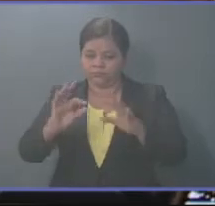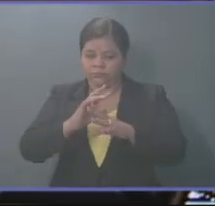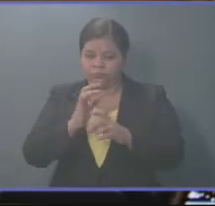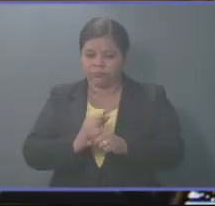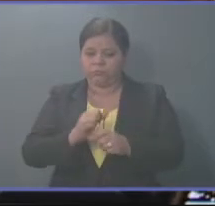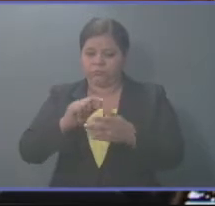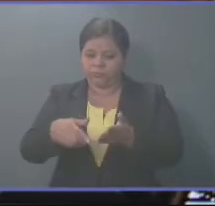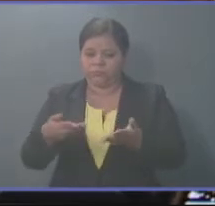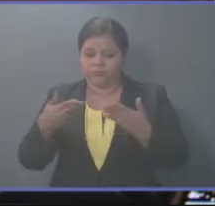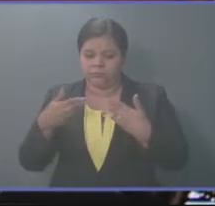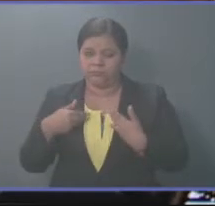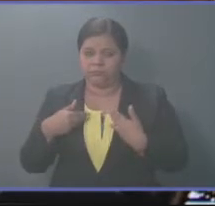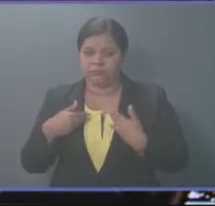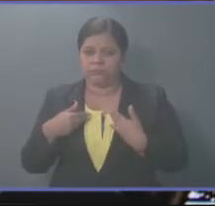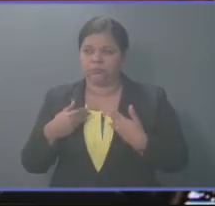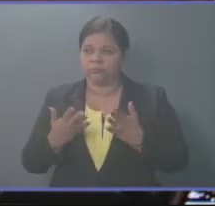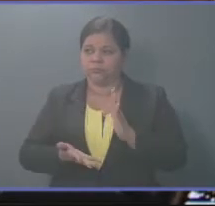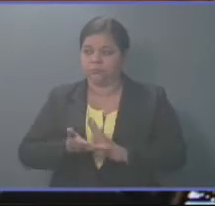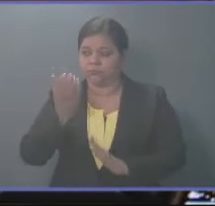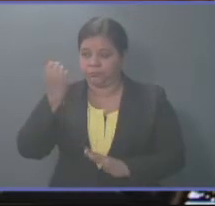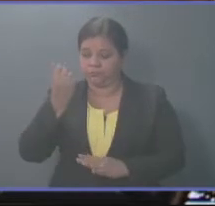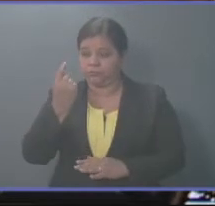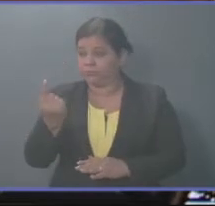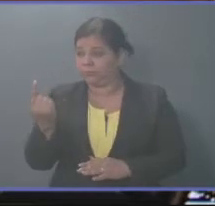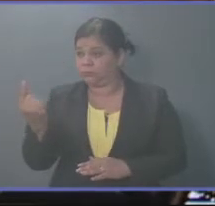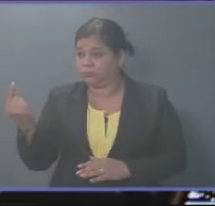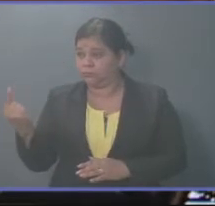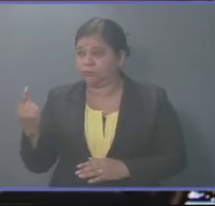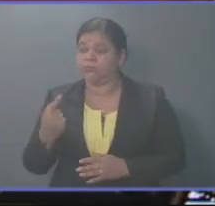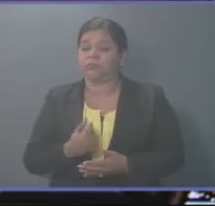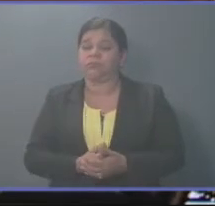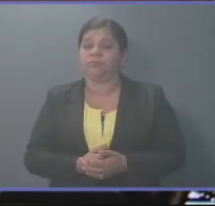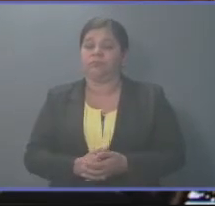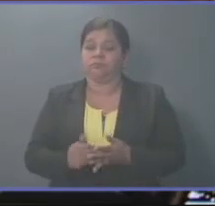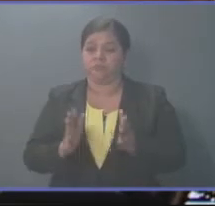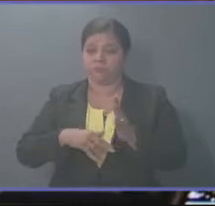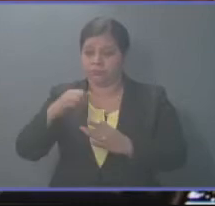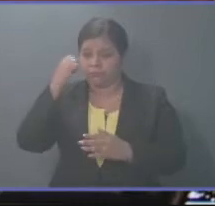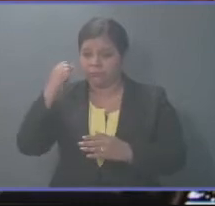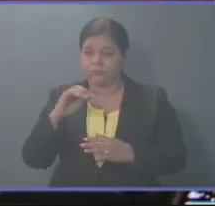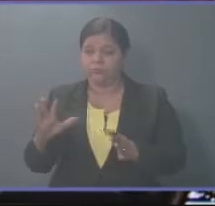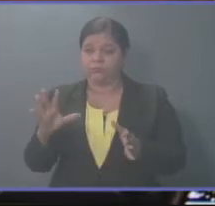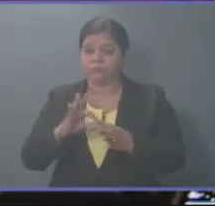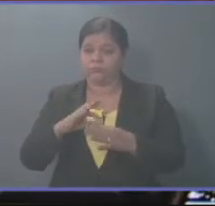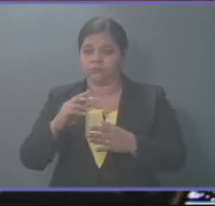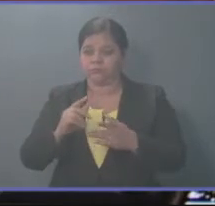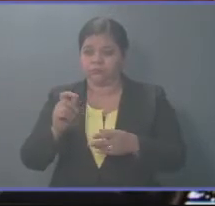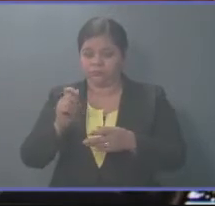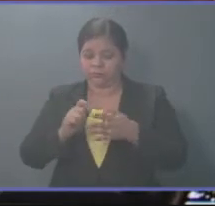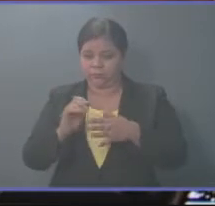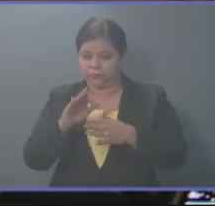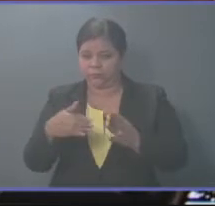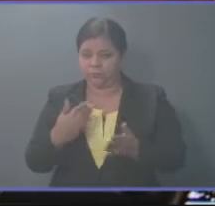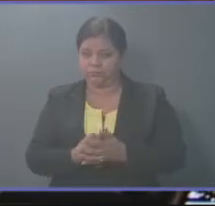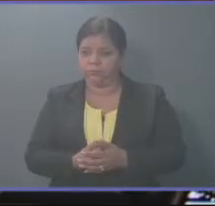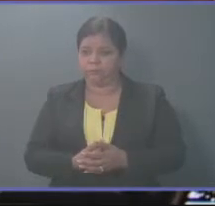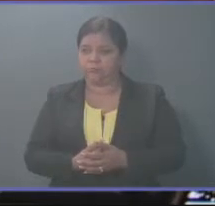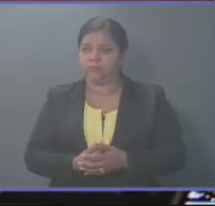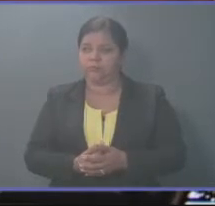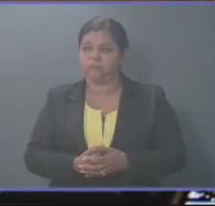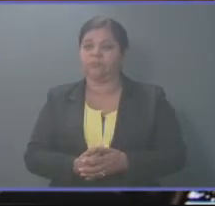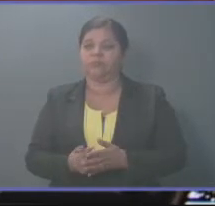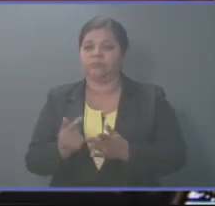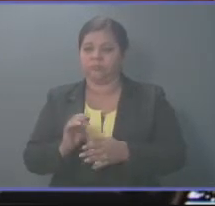derechos fundamentales de las personas y de hacer efectivo el principio del interés superior del niño, niña